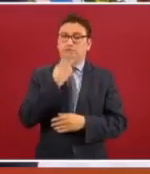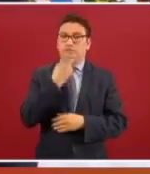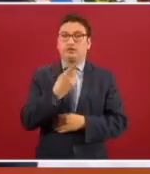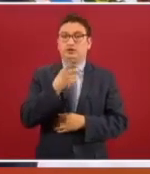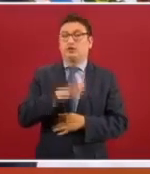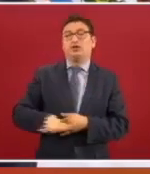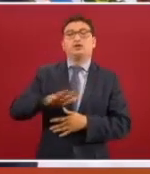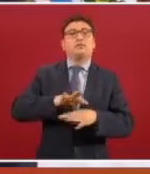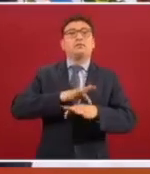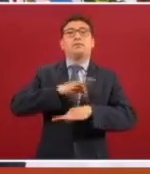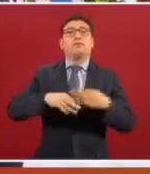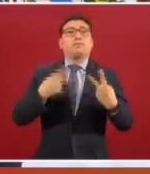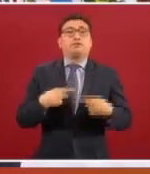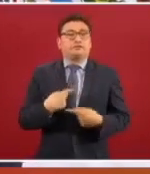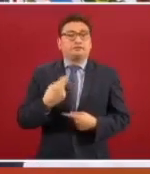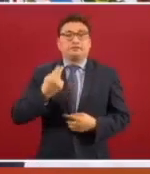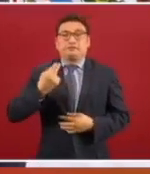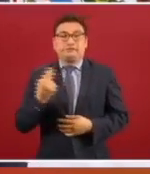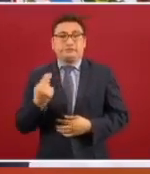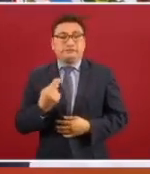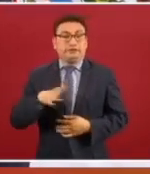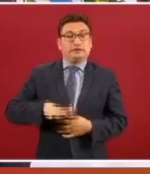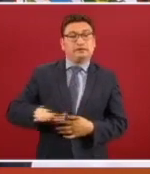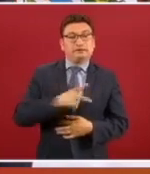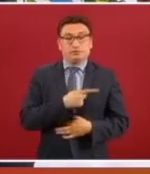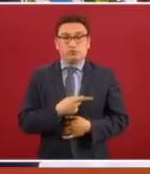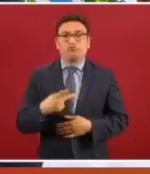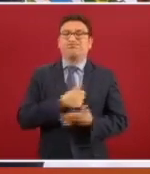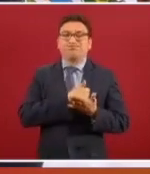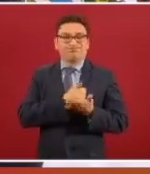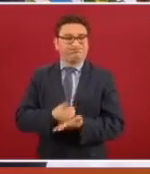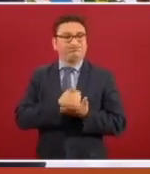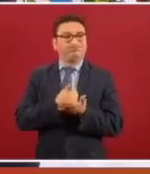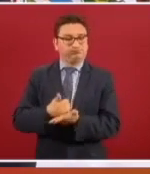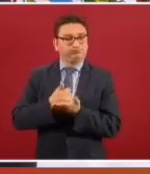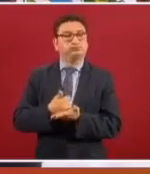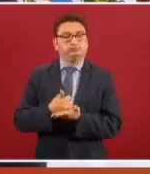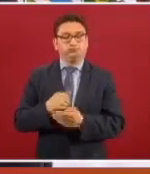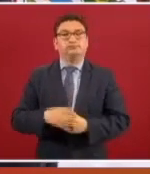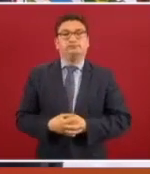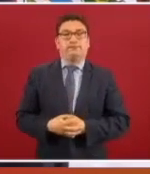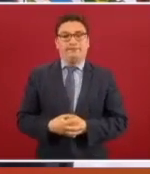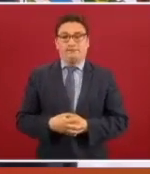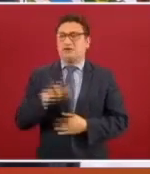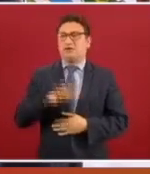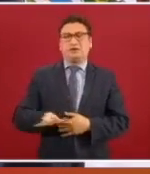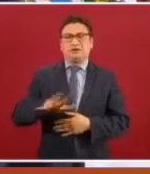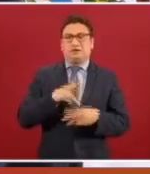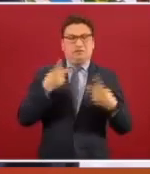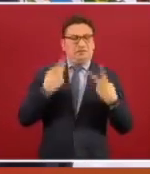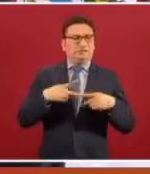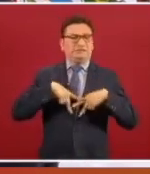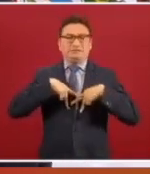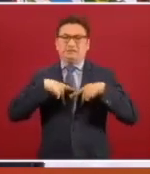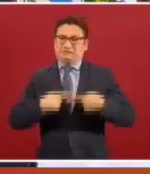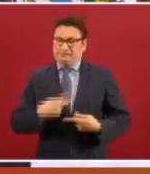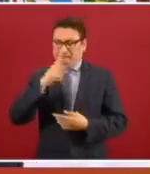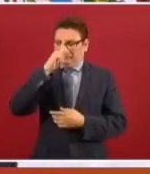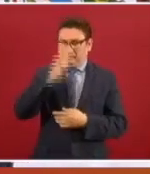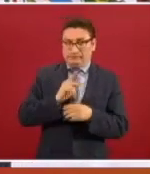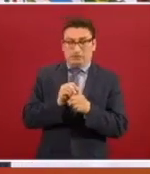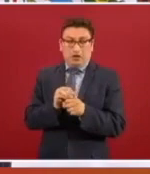a los más necesitados, a los pobres y a la población más vulnerable ante la